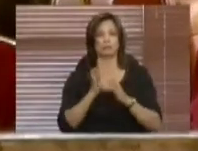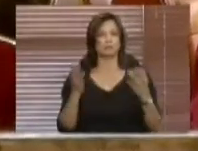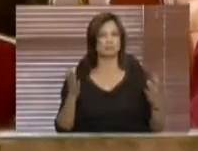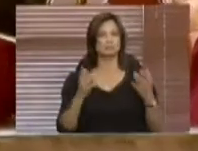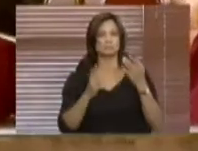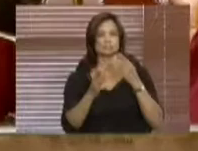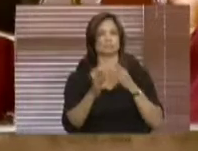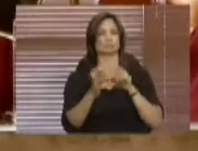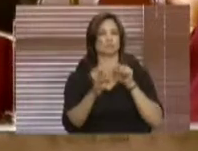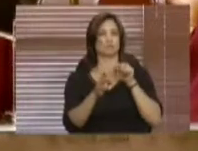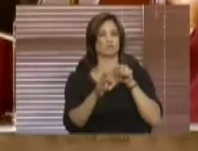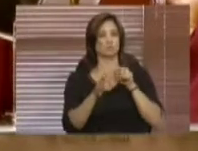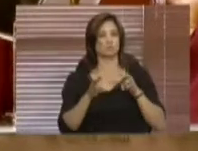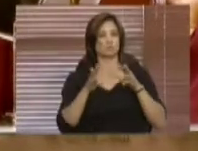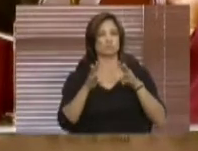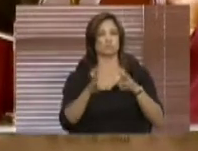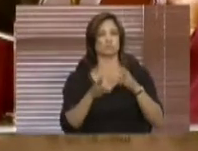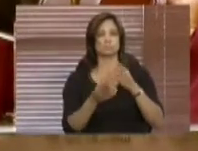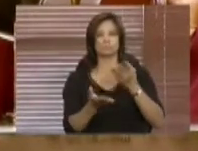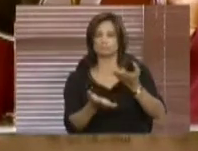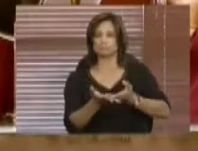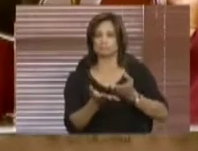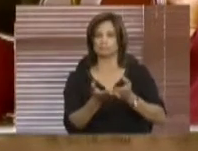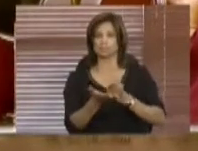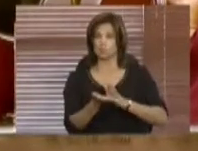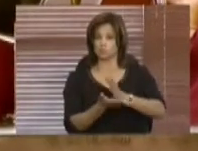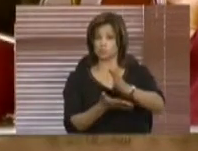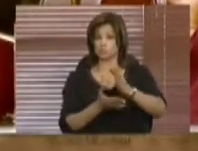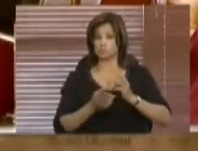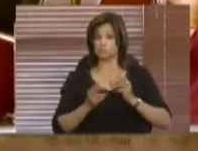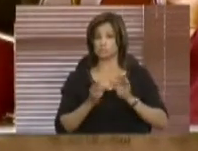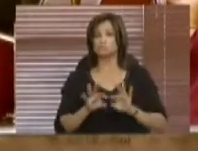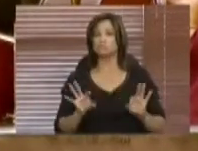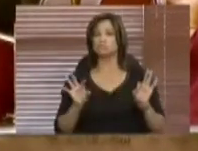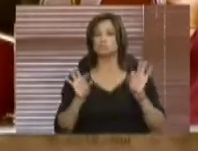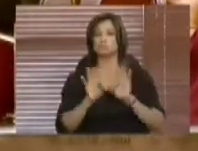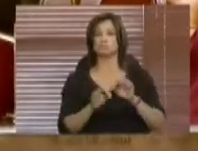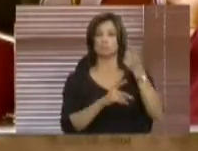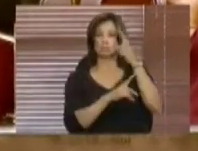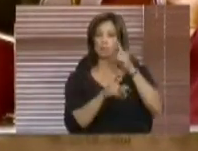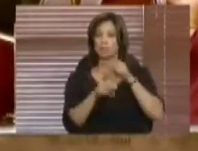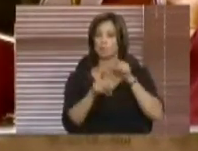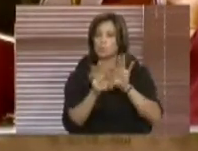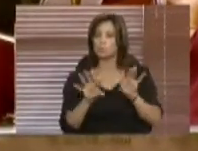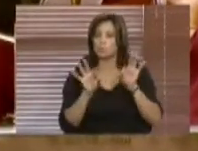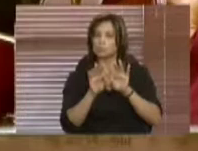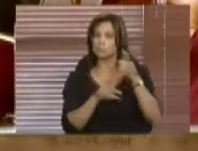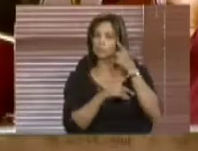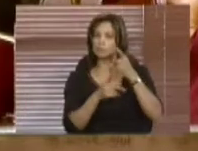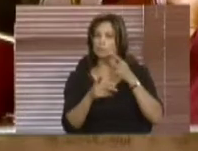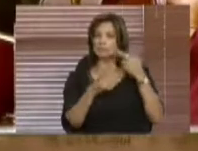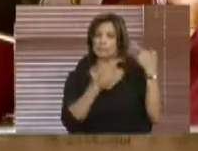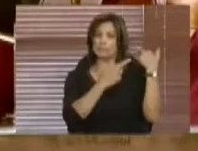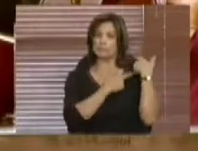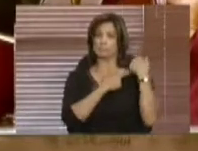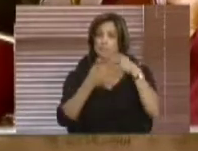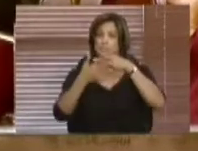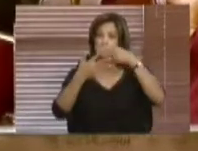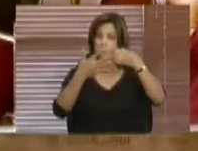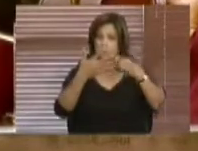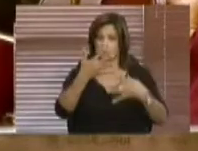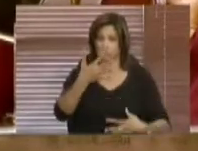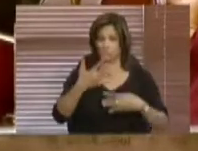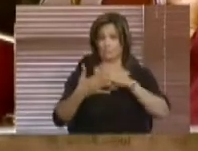un instrumento de garantía de los derechos fundamentales y como fuente primigenia de un orden de responsabilidad jurídica y